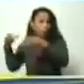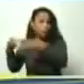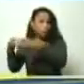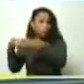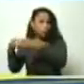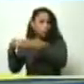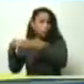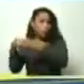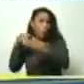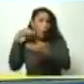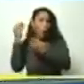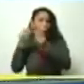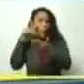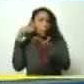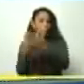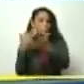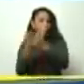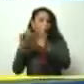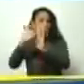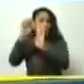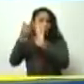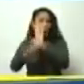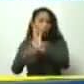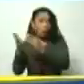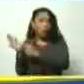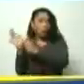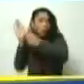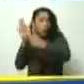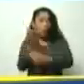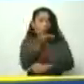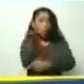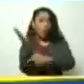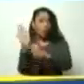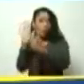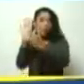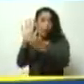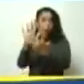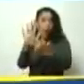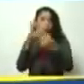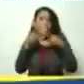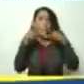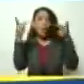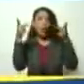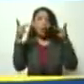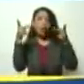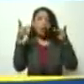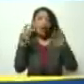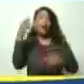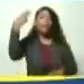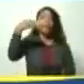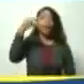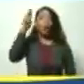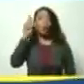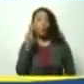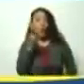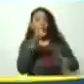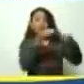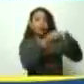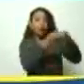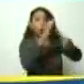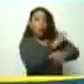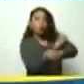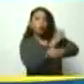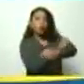como consta en los documentos que se han dado a conocer y la plataforma unitaria de Venezuela,